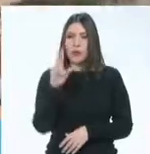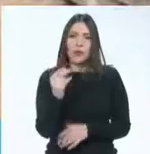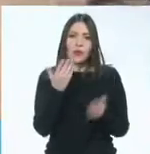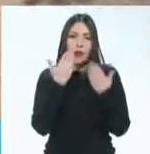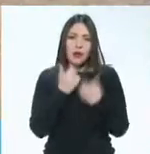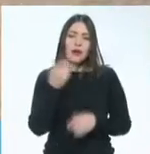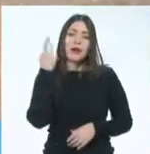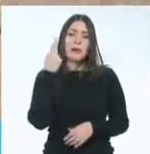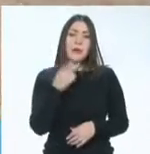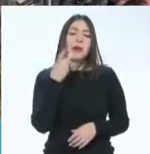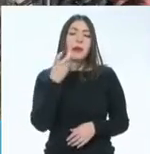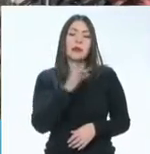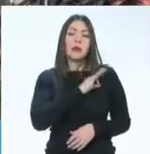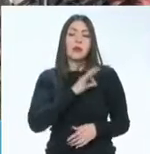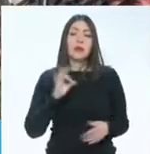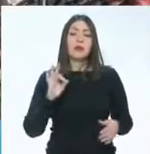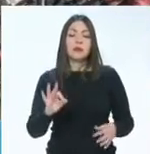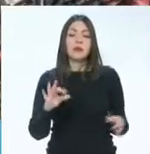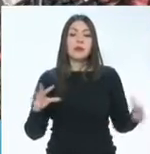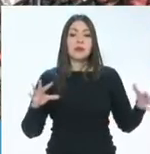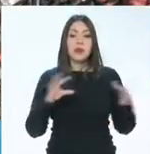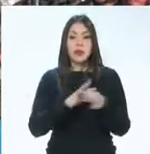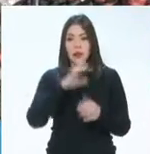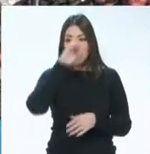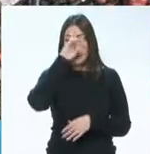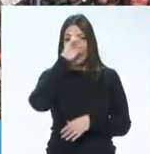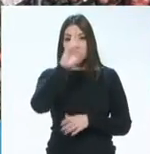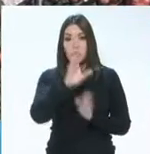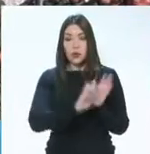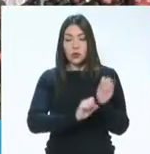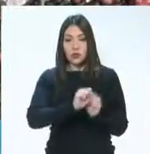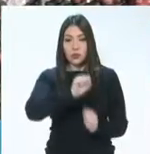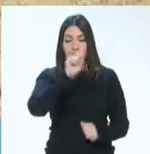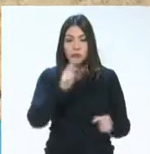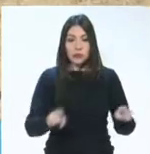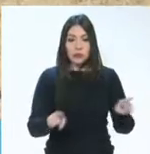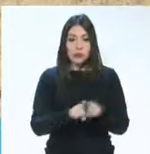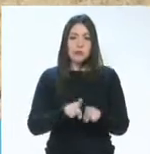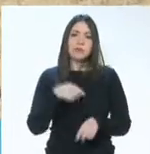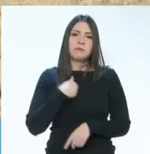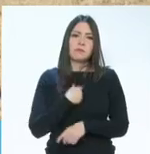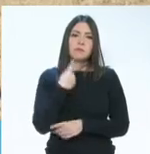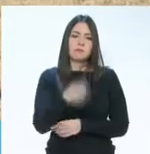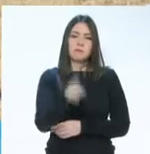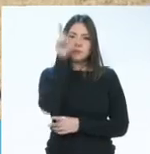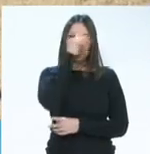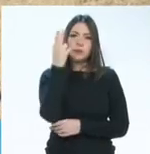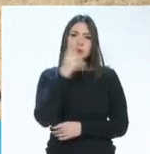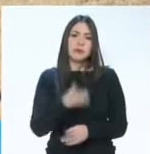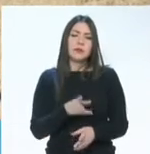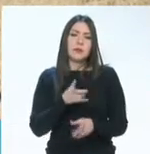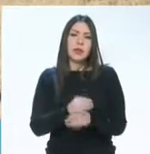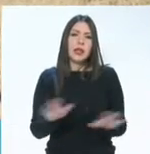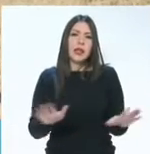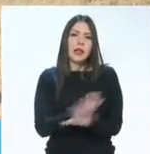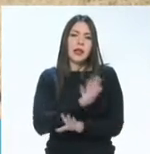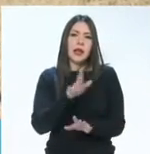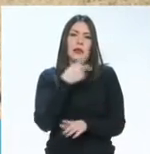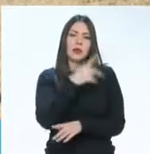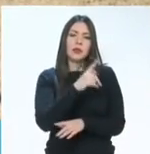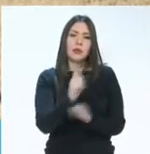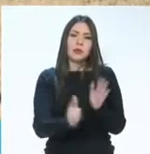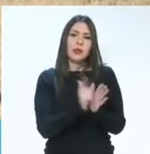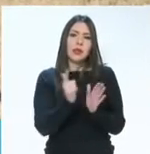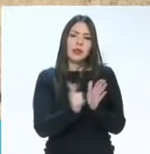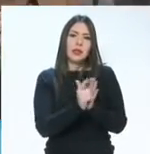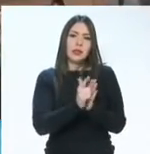darse constitucionalmente y con respeto a la Carta Magna, yo sugeriría que reformen la Constitución, porque como están